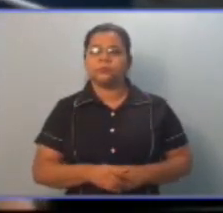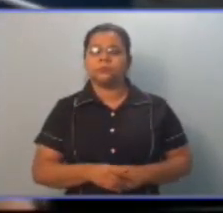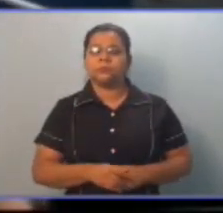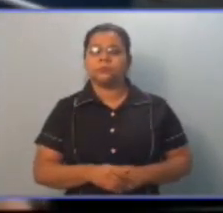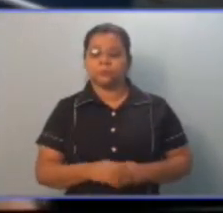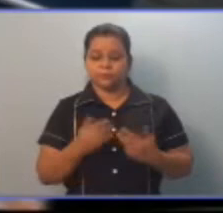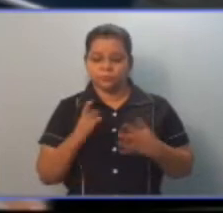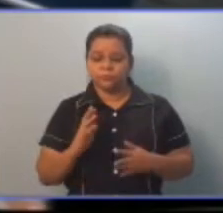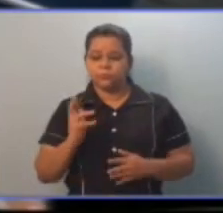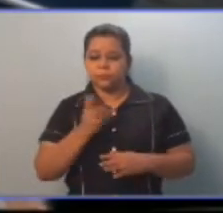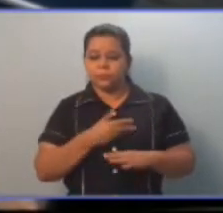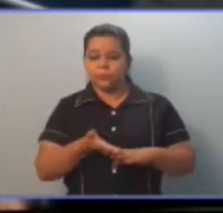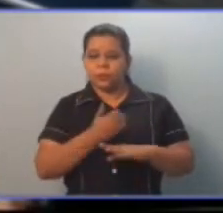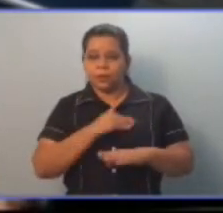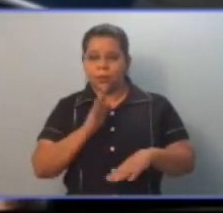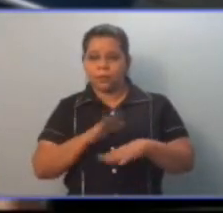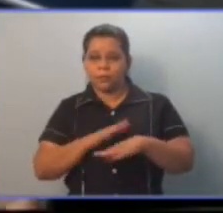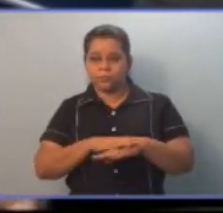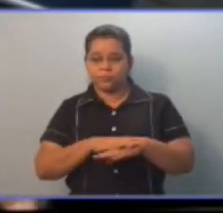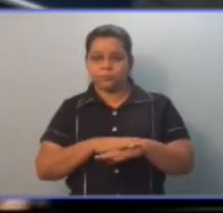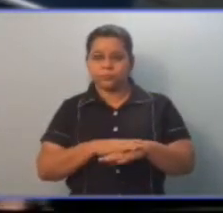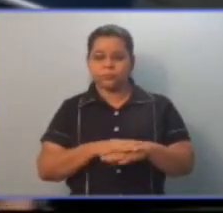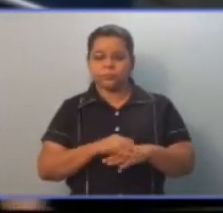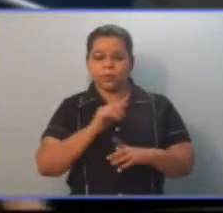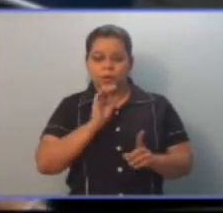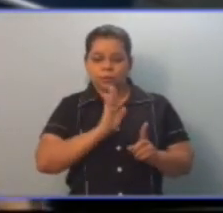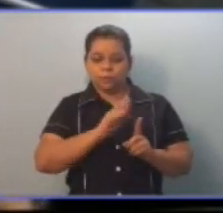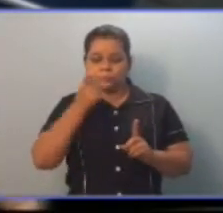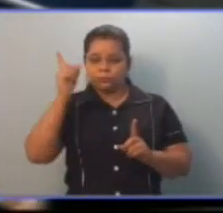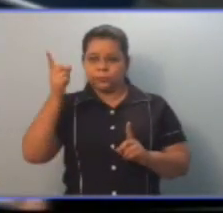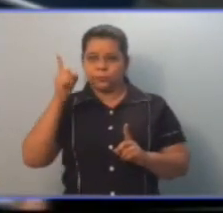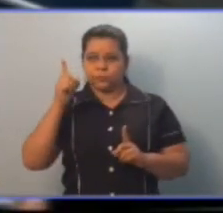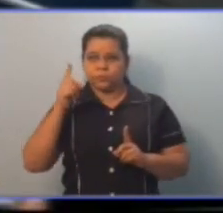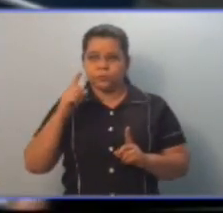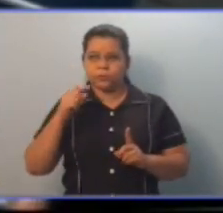este ha sido enunciado por uno de sus profesores, por el